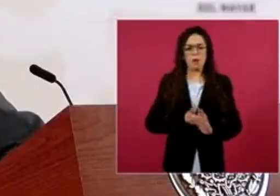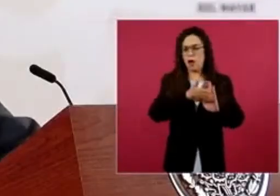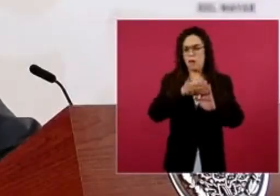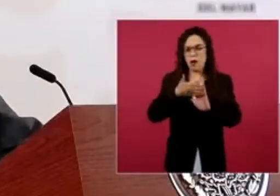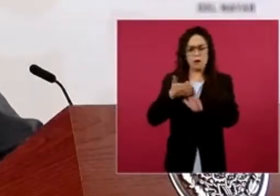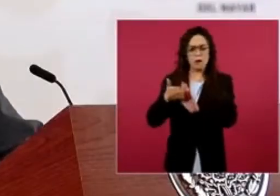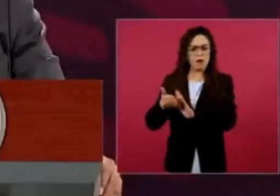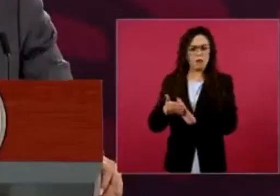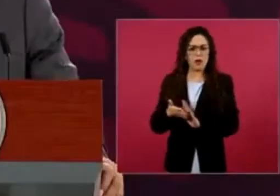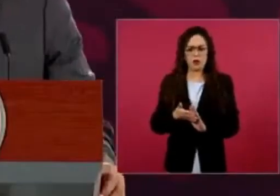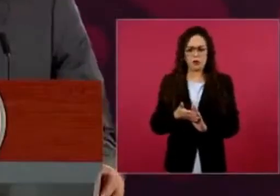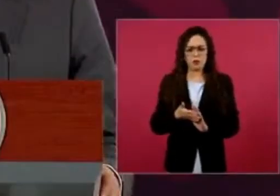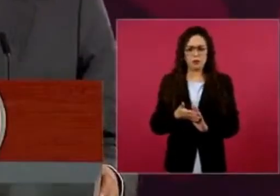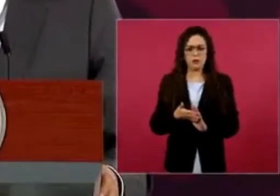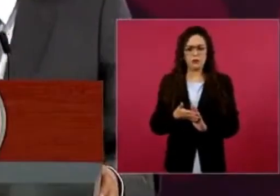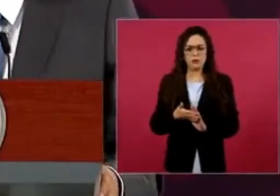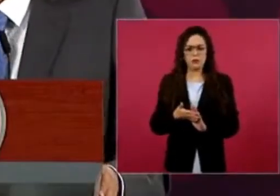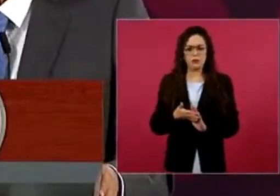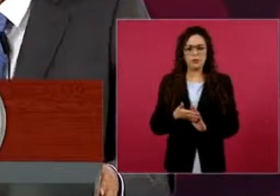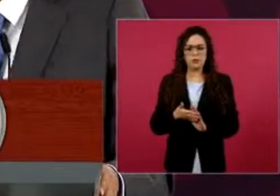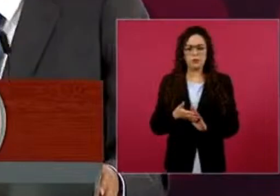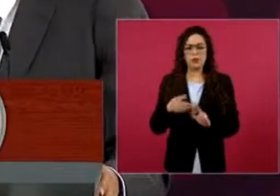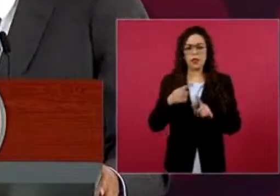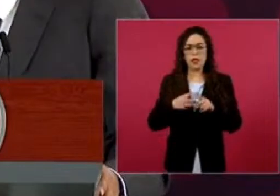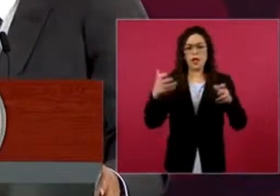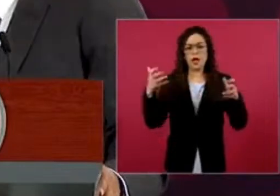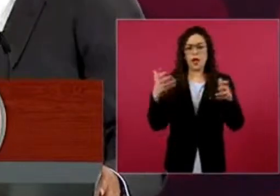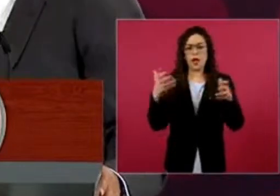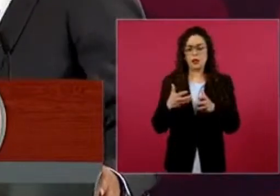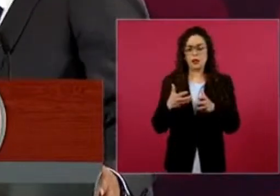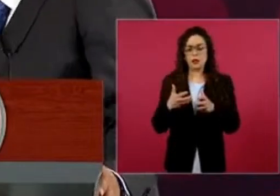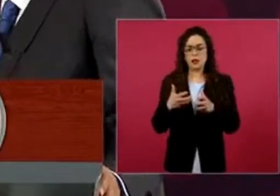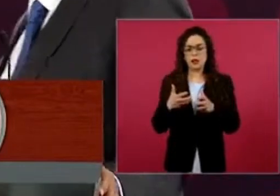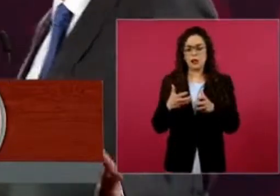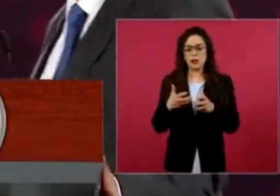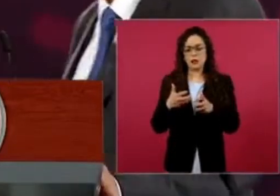el director artístico,